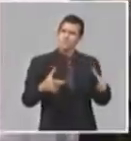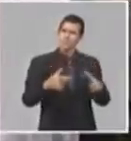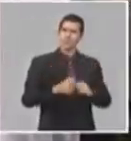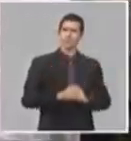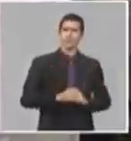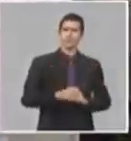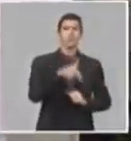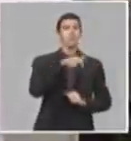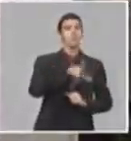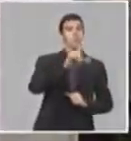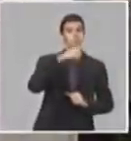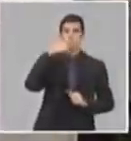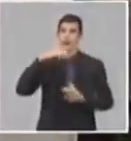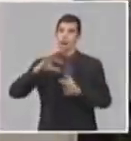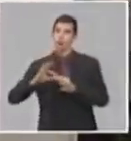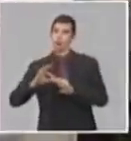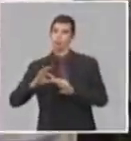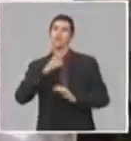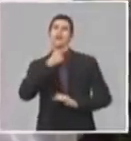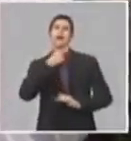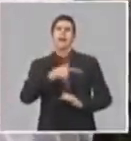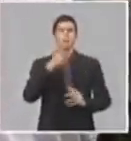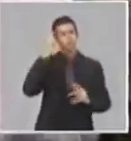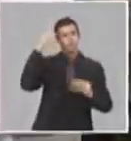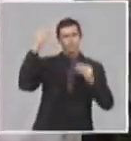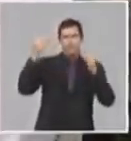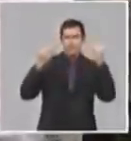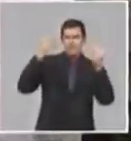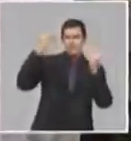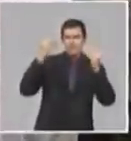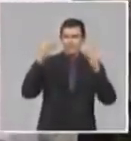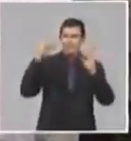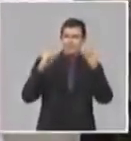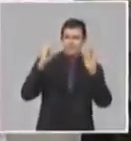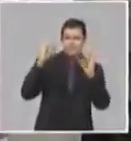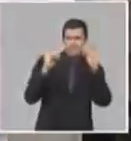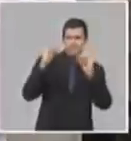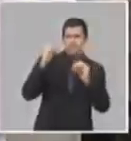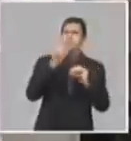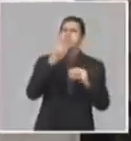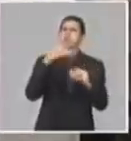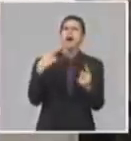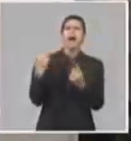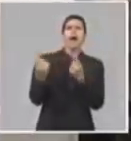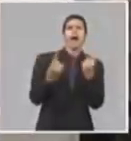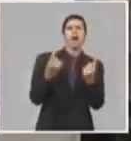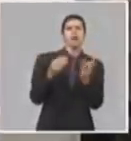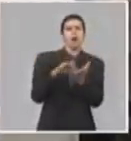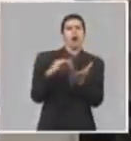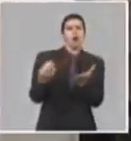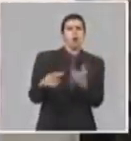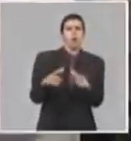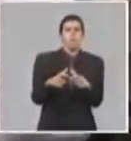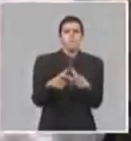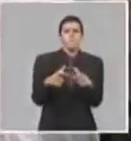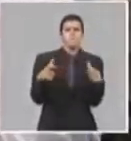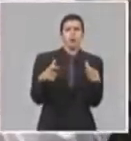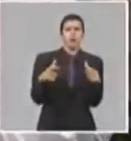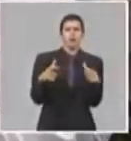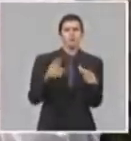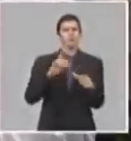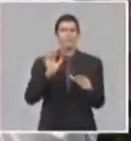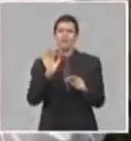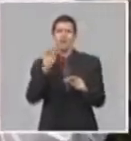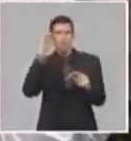que de concretarse podemos dar quizá un poquitico más de arroz, quizá 1 libra más, 1/2 libra más. Estamos en eso, no lo prometemos todavía porque no lo tenemos en la mano,